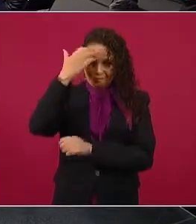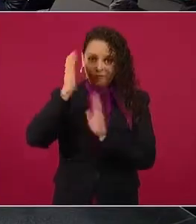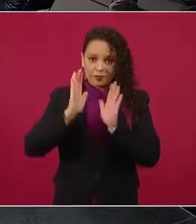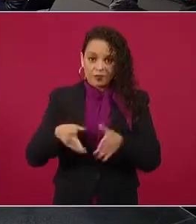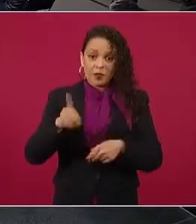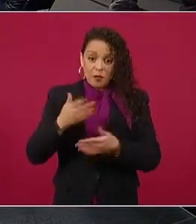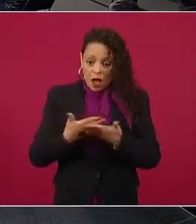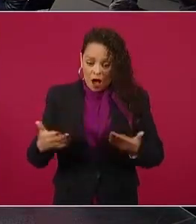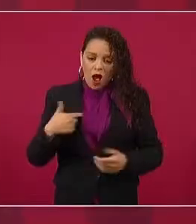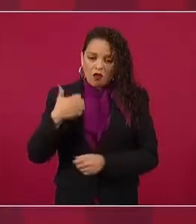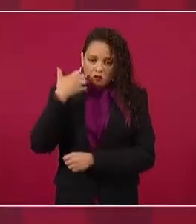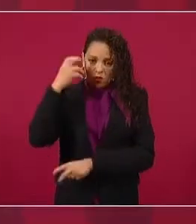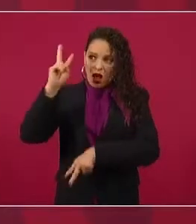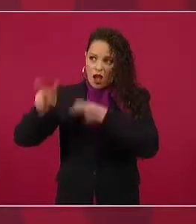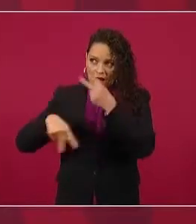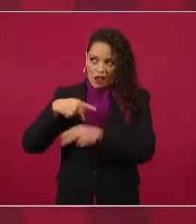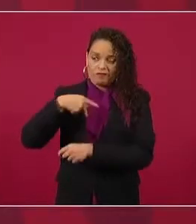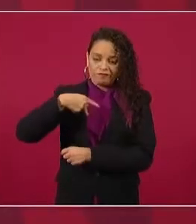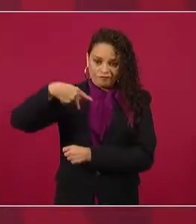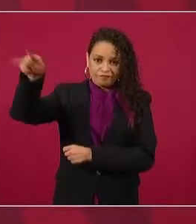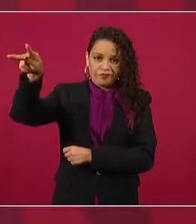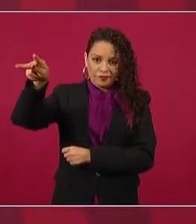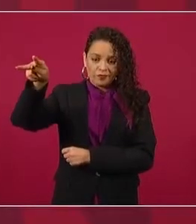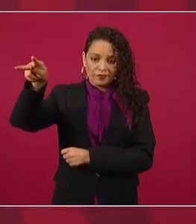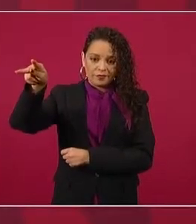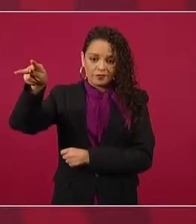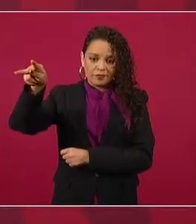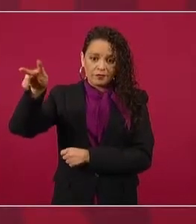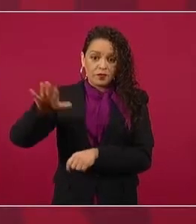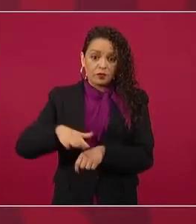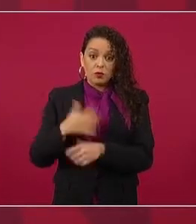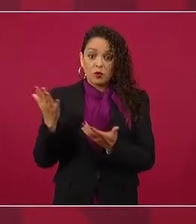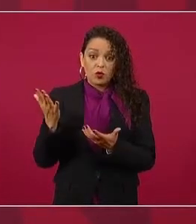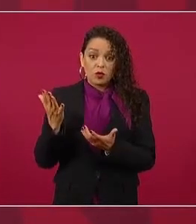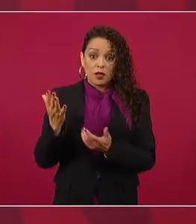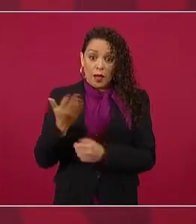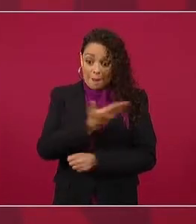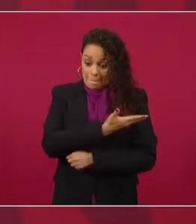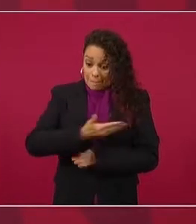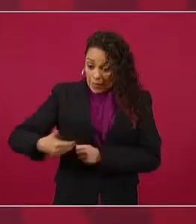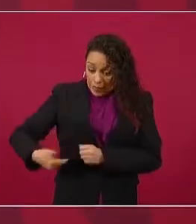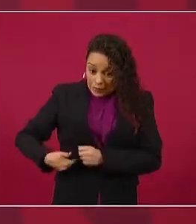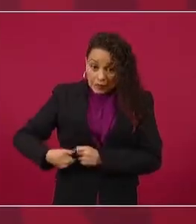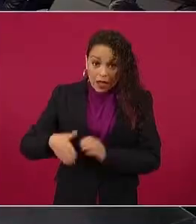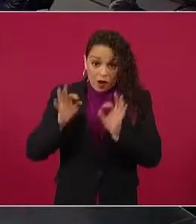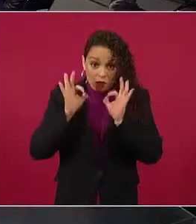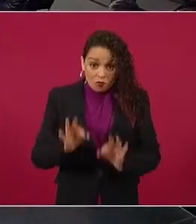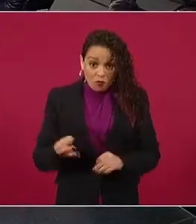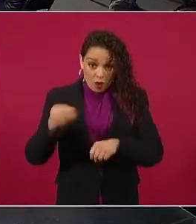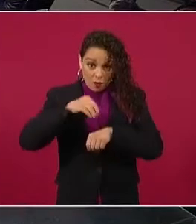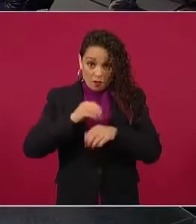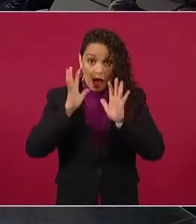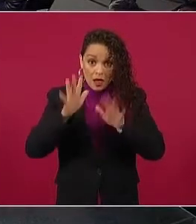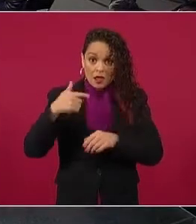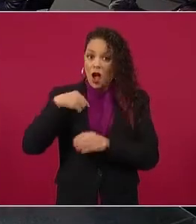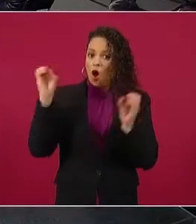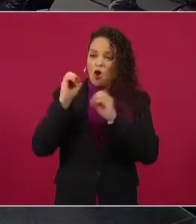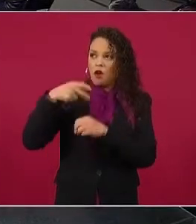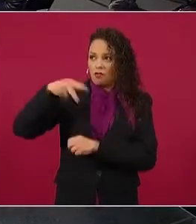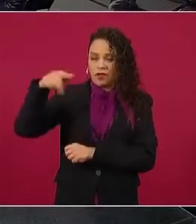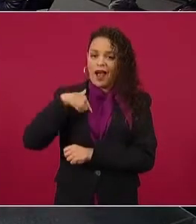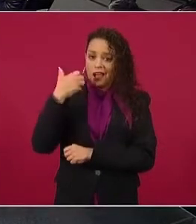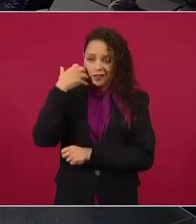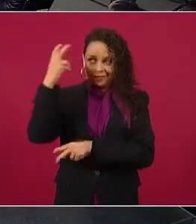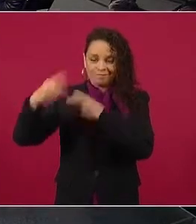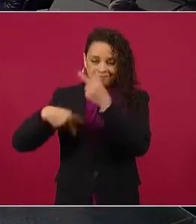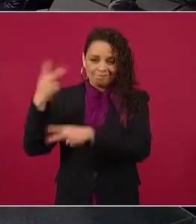ahora, porque pues no he ido como presidente. Quiero ir para allá.